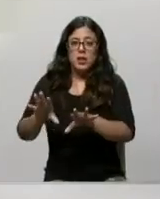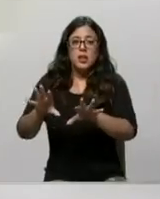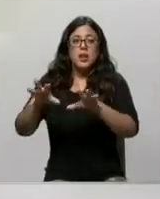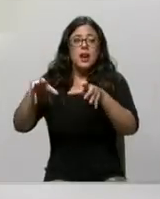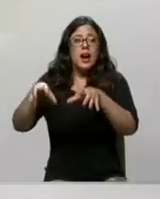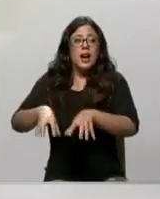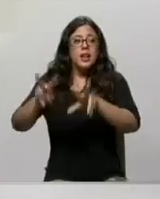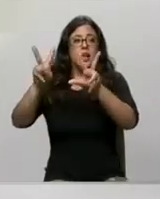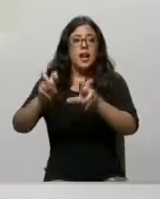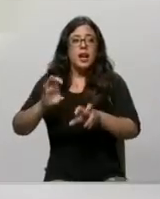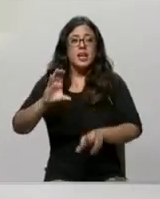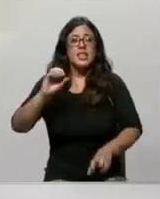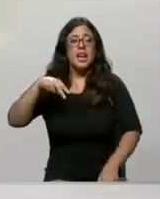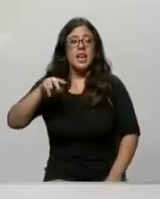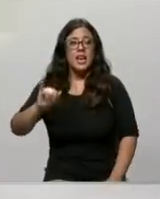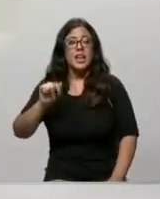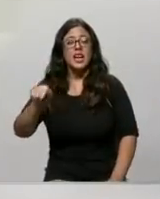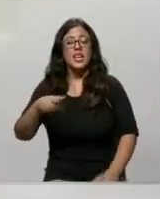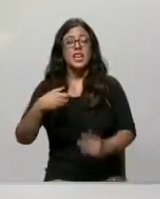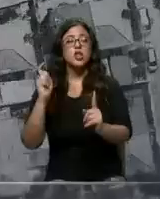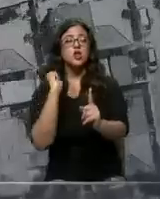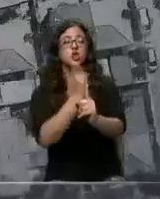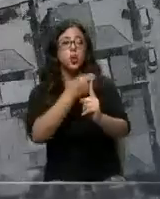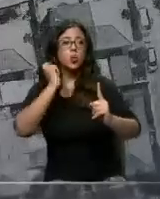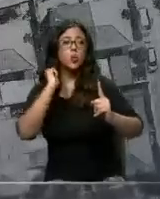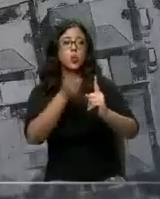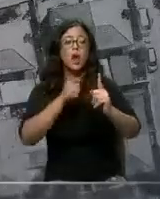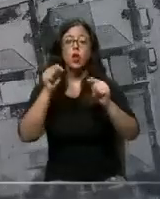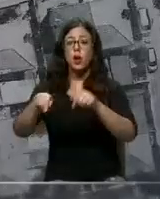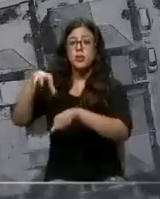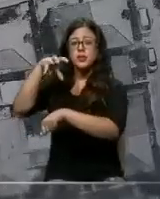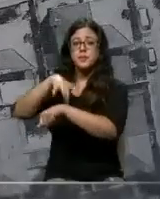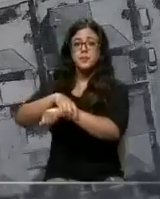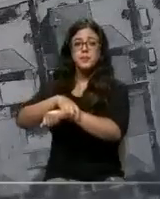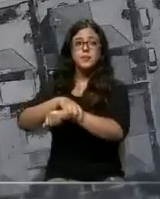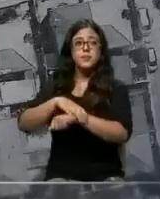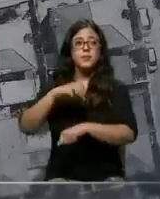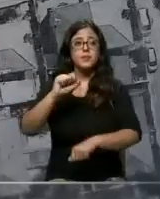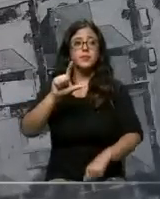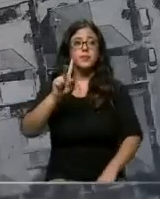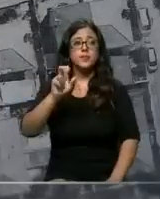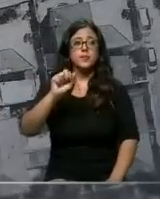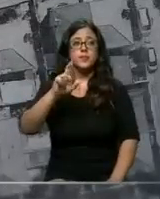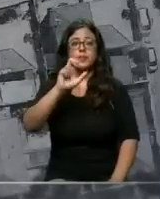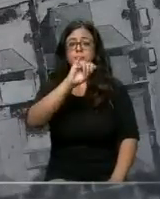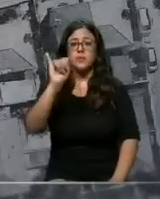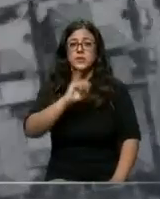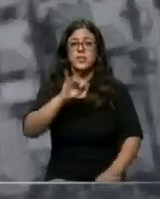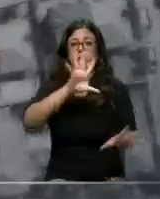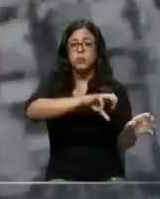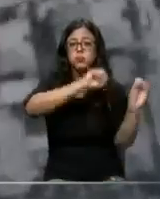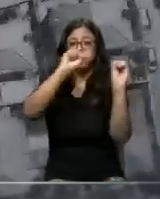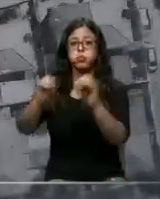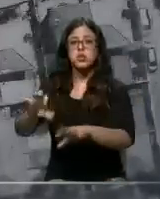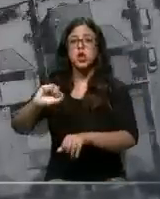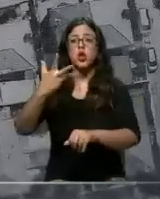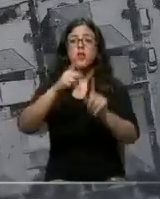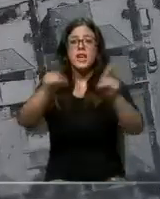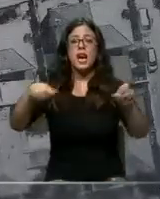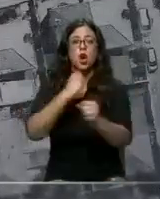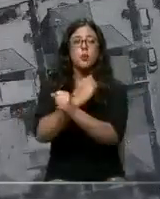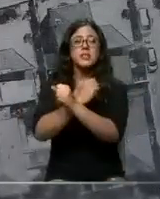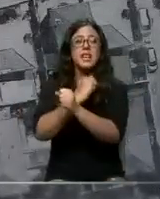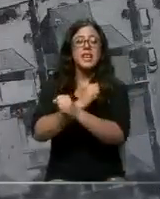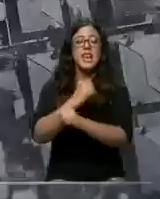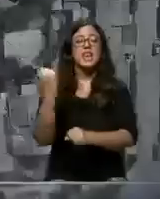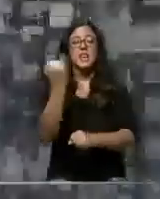ahí fue torturado. Tras la detención, Álvarez fue trasladado a la 9ª Comisaría de Independencia y de ahí al